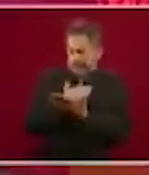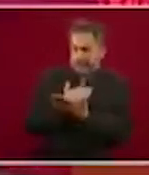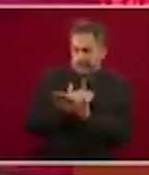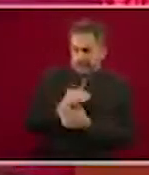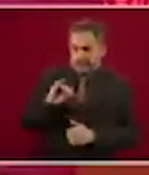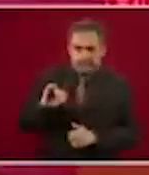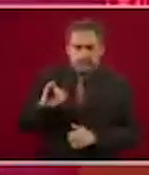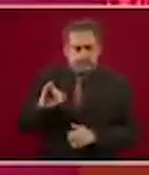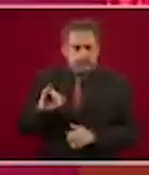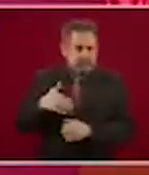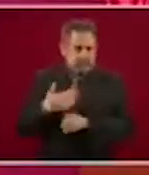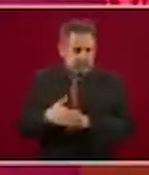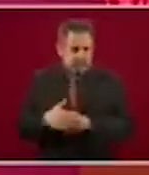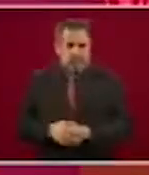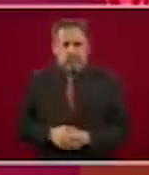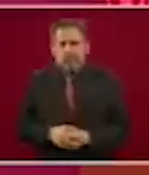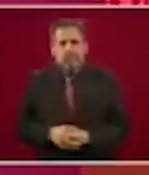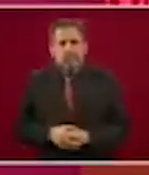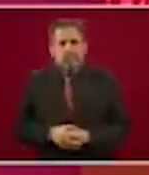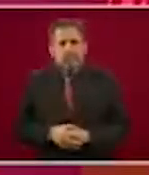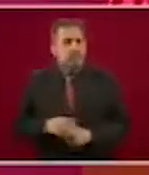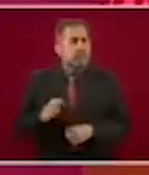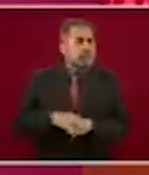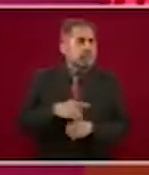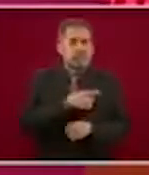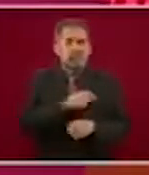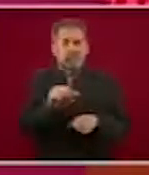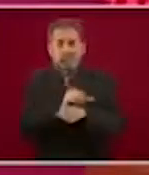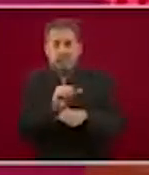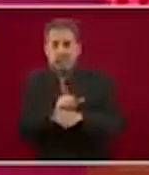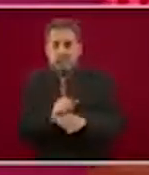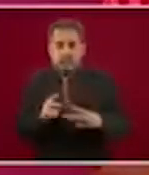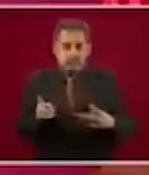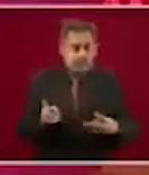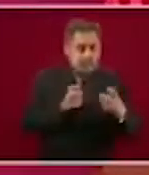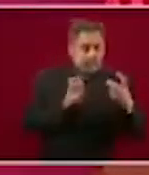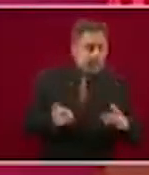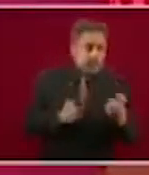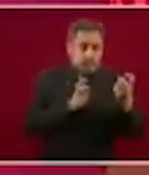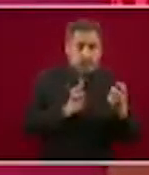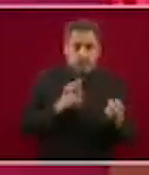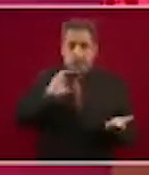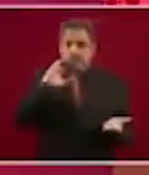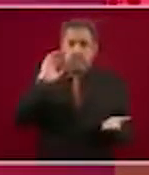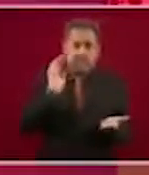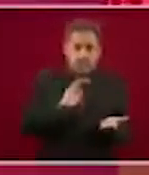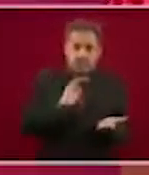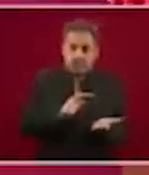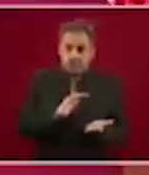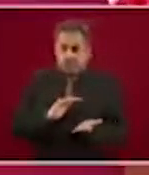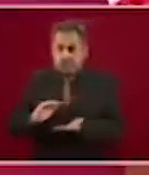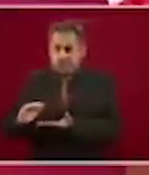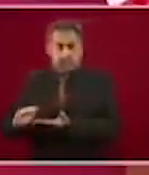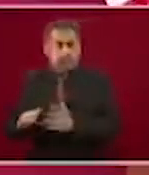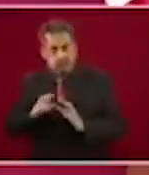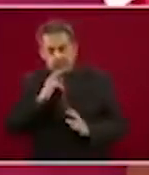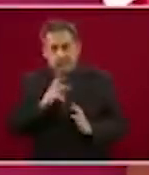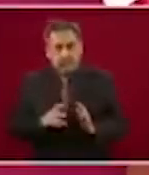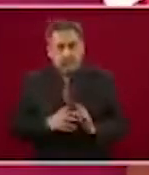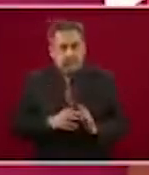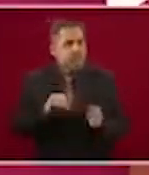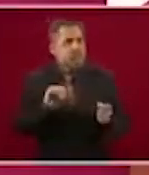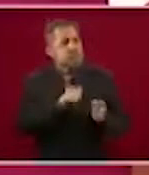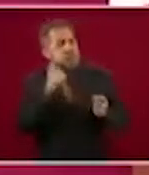se van a inscribir en un padrón y bajo protesta de decir la verdad cumplirán con sus obligaciones la secretaría de economía se hará cargo de